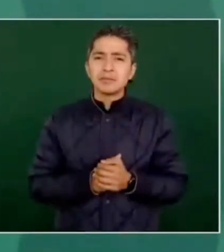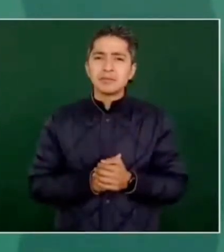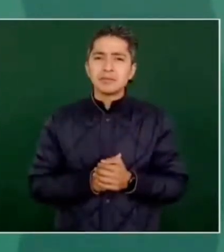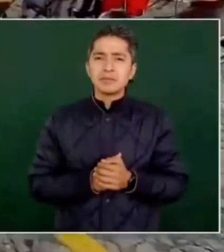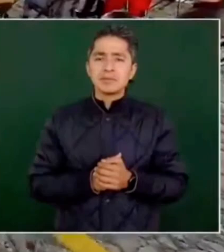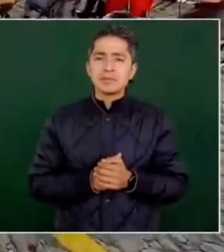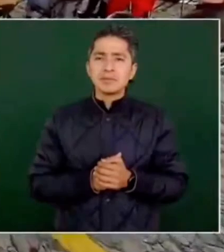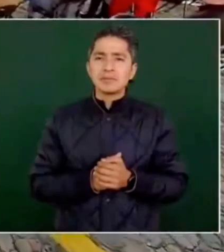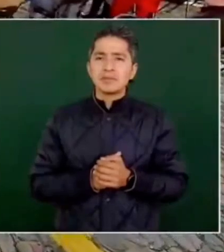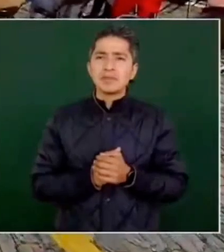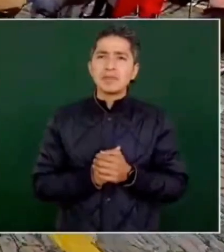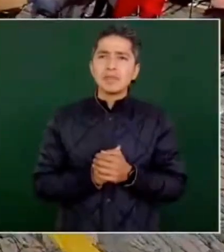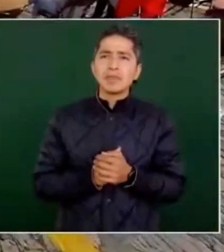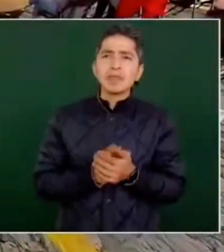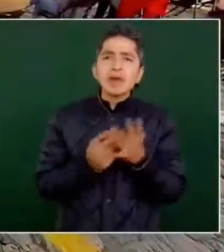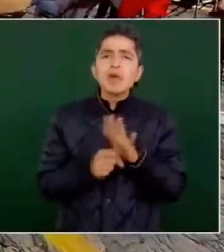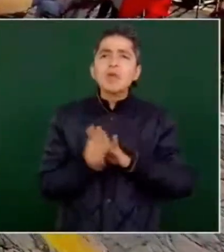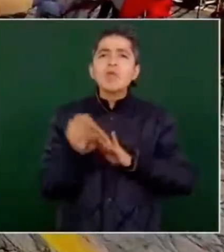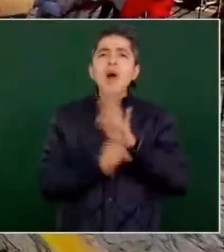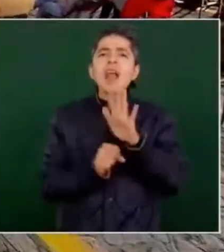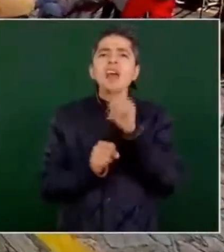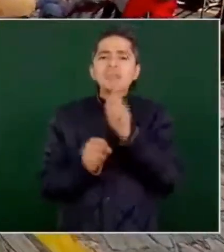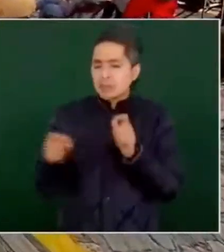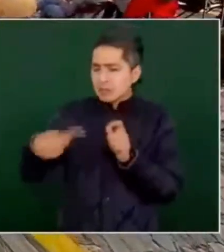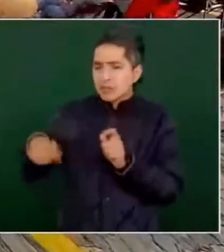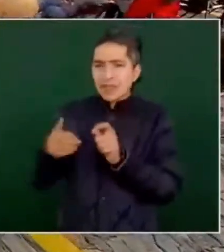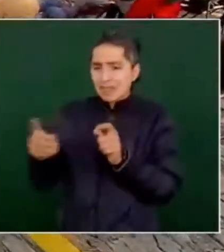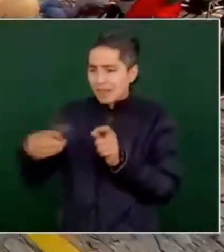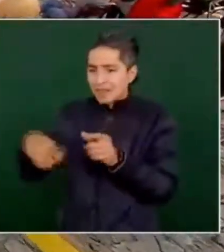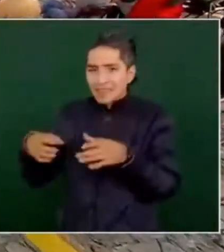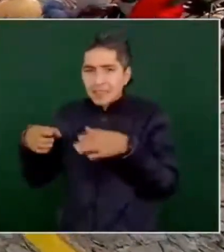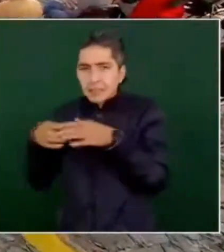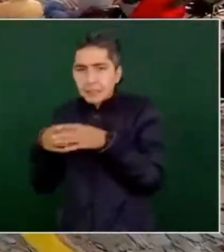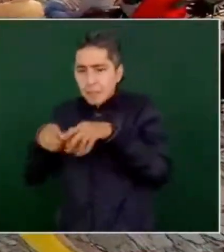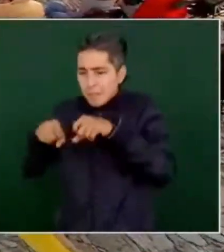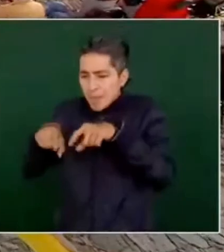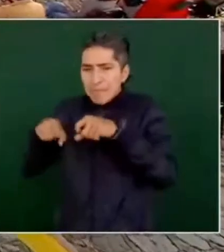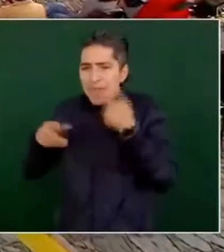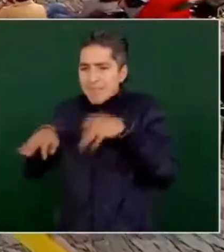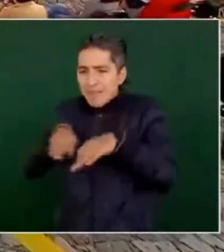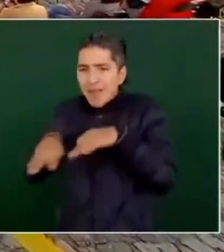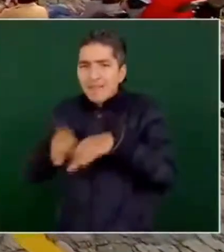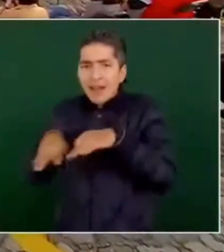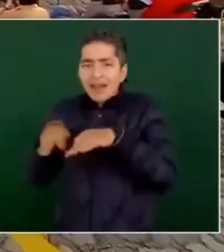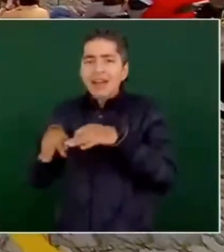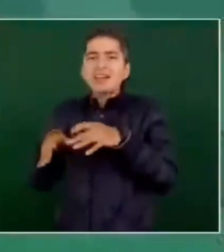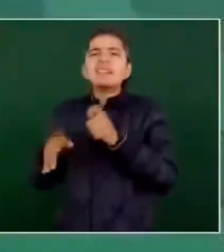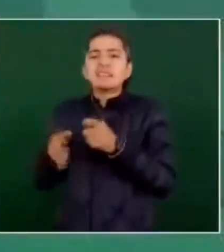¿Cuál es la doctrina del conservadurismo? La verdadera doctrina, la hipocresía,